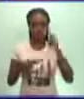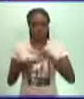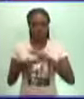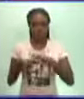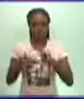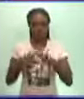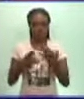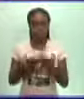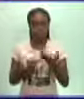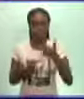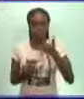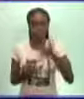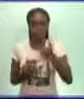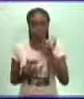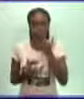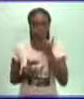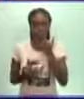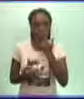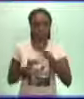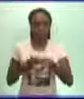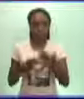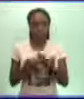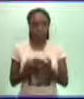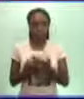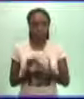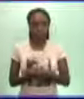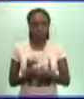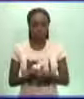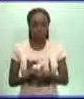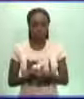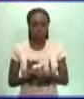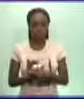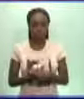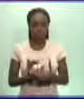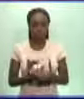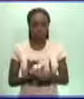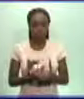identificaron correctamente las estructuras gramaticales que debían extraer.